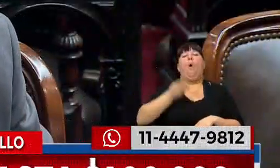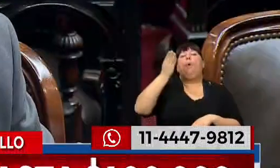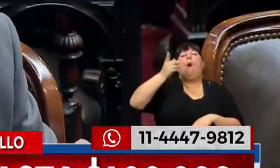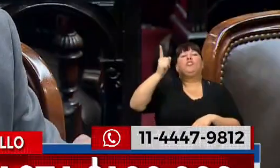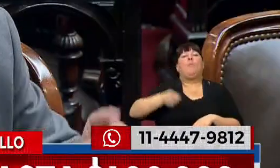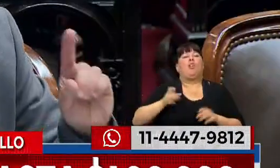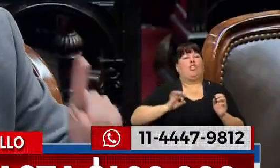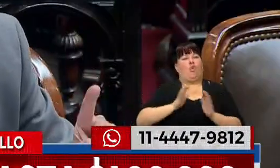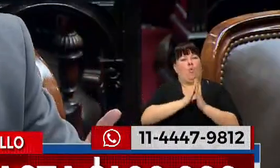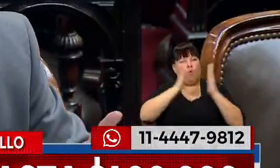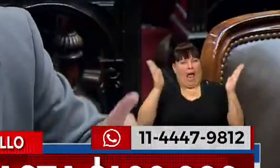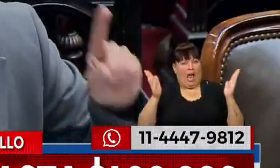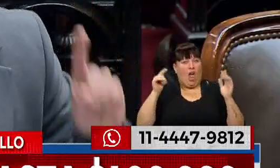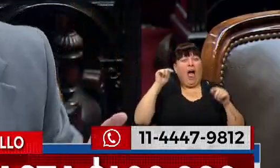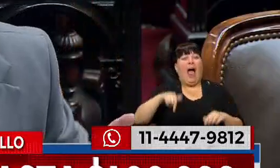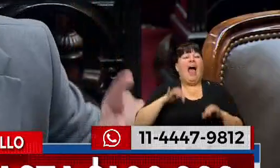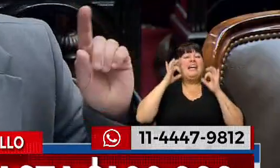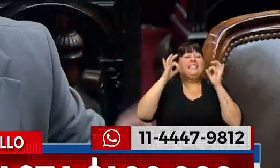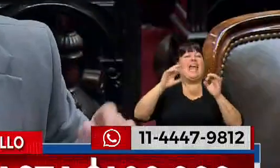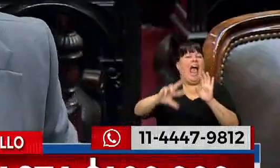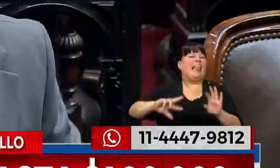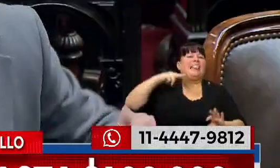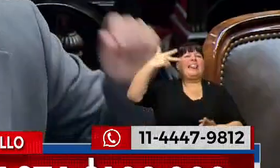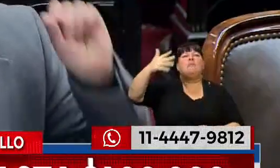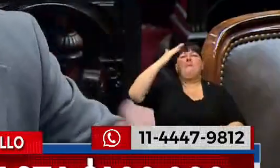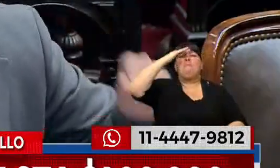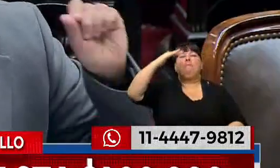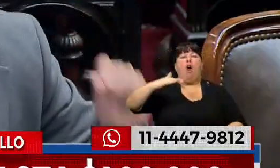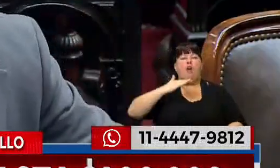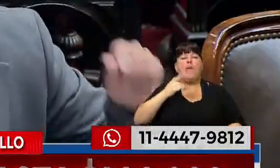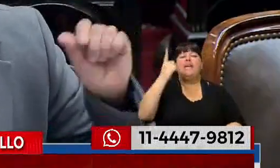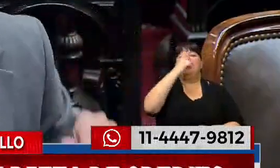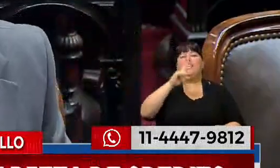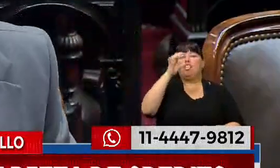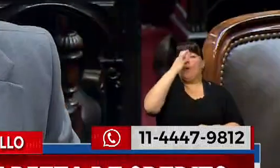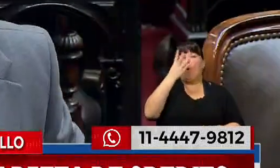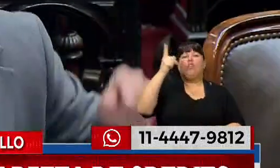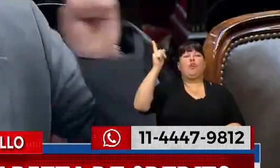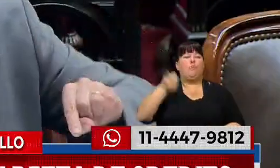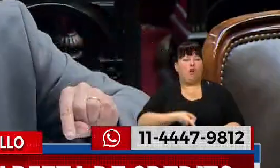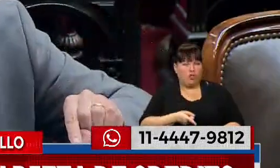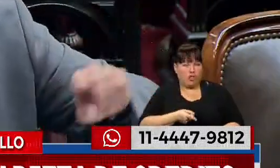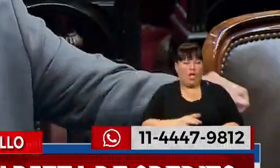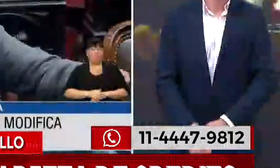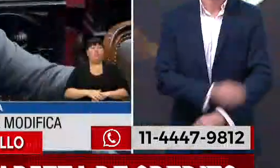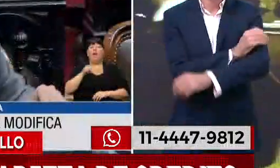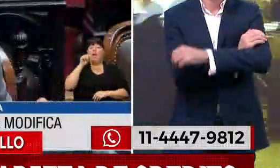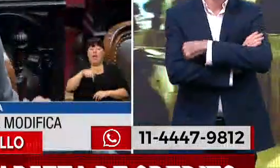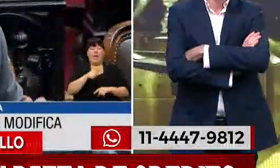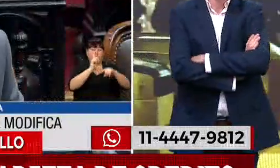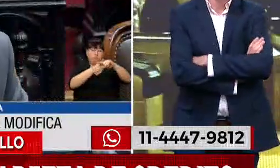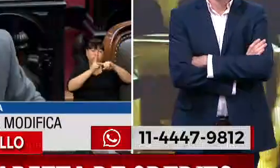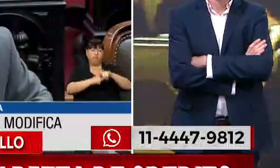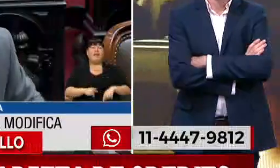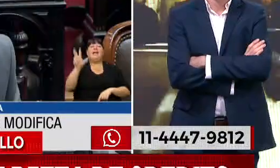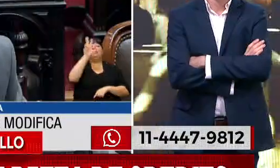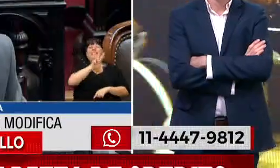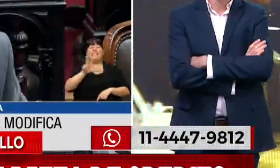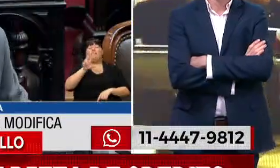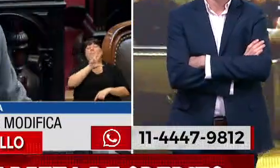ese tipo de cosas es donde Ana mi ley para hablar de la casta No porque si macri prometió que cuando fuera